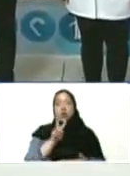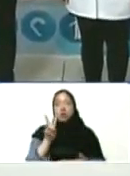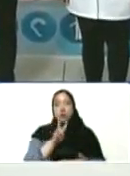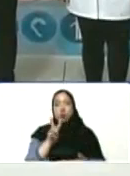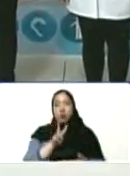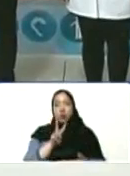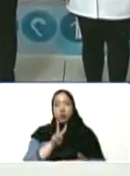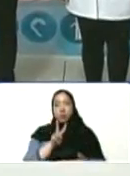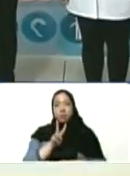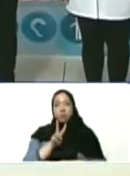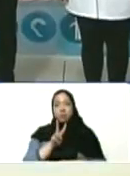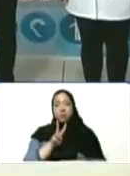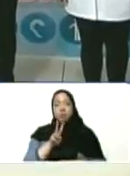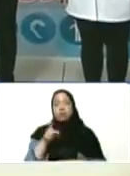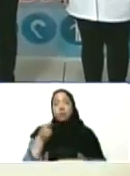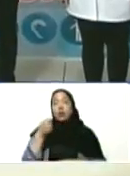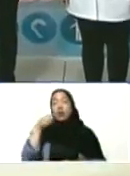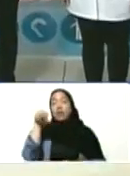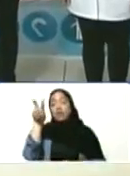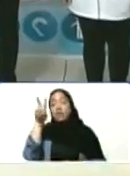dos países torturados,